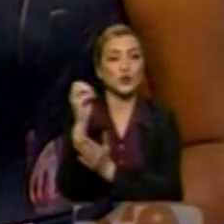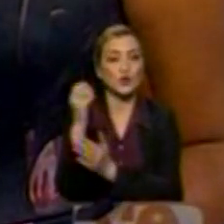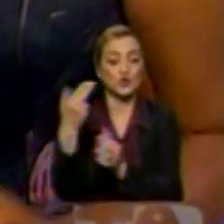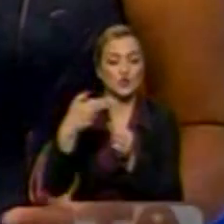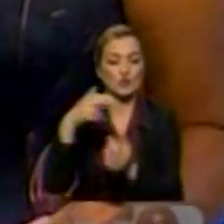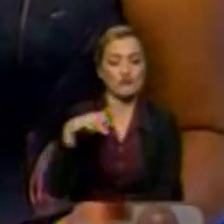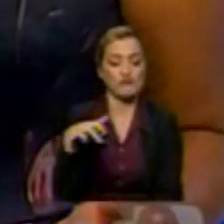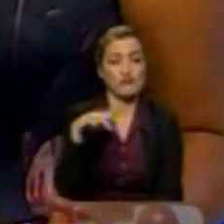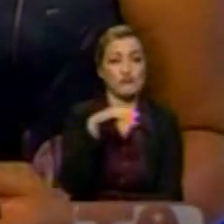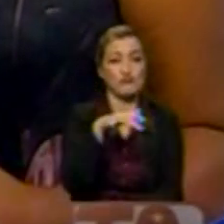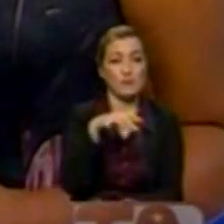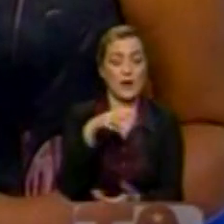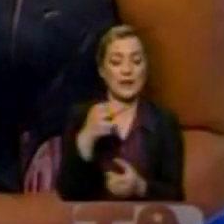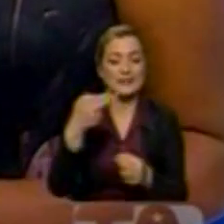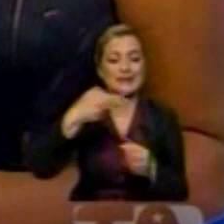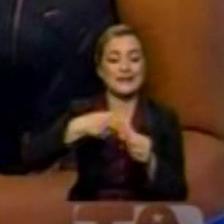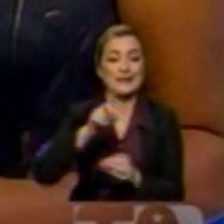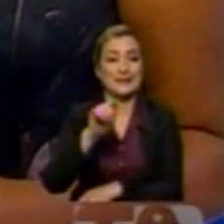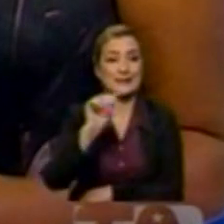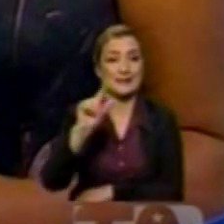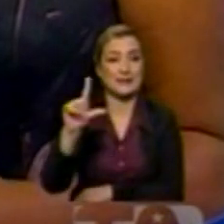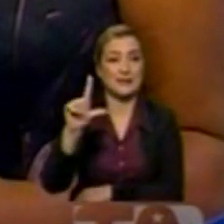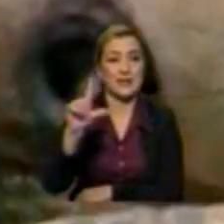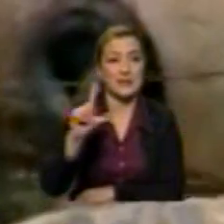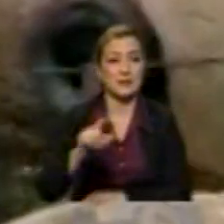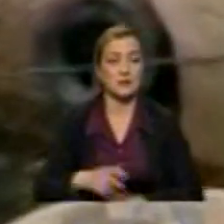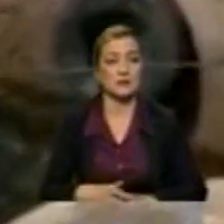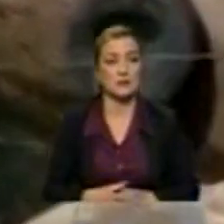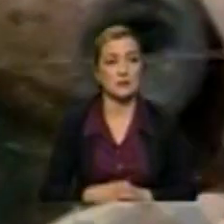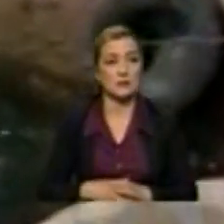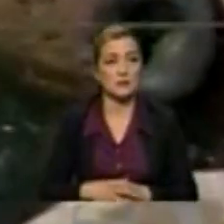para reducir el riesgo ambiental.